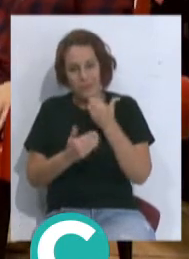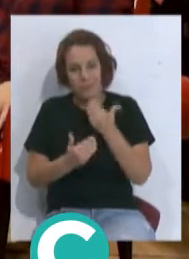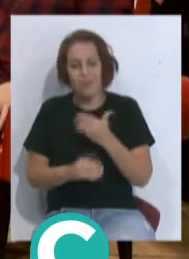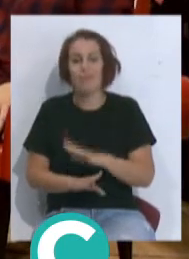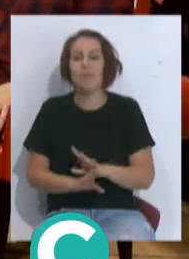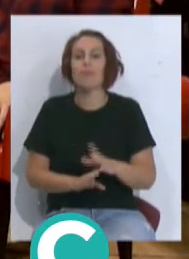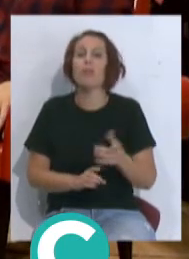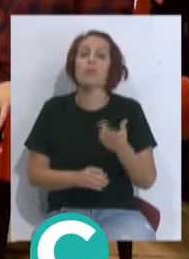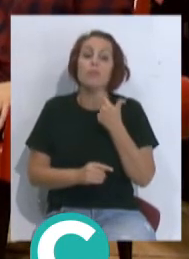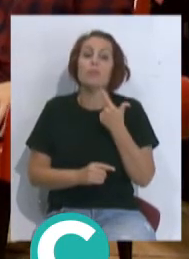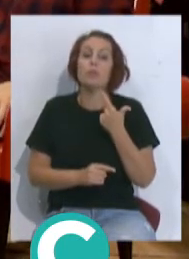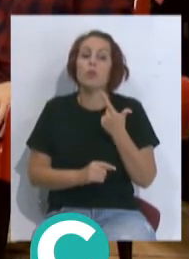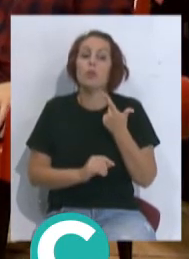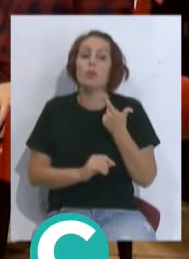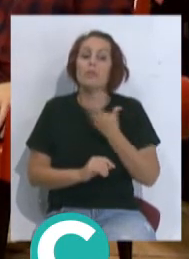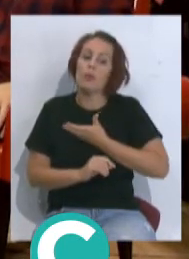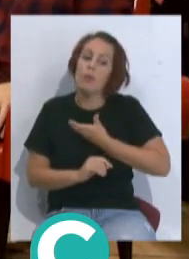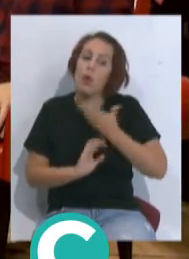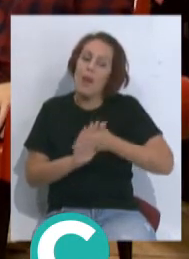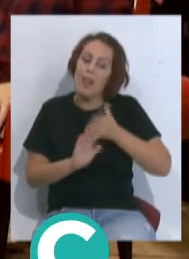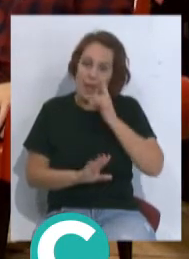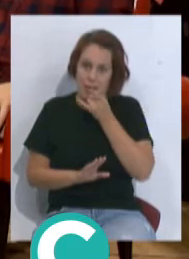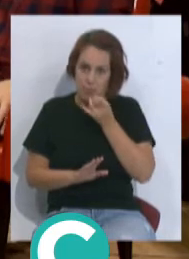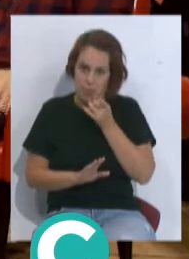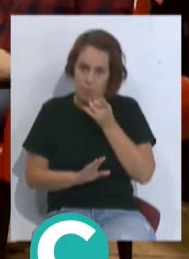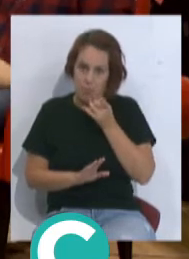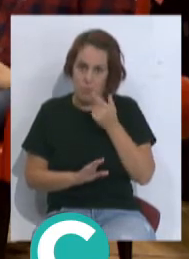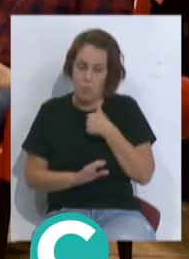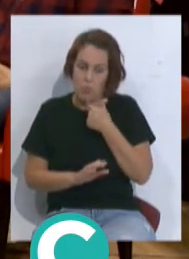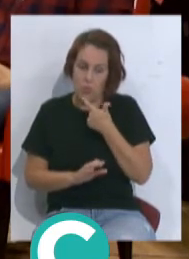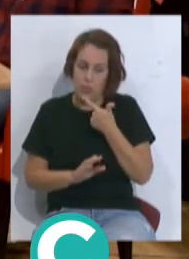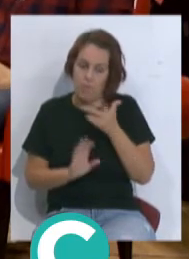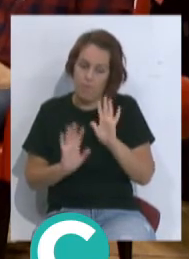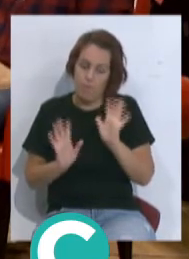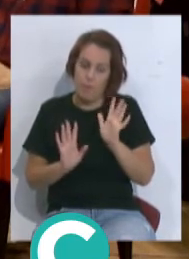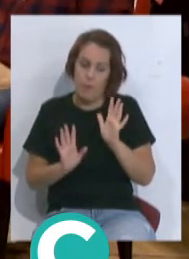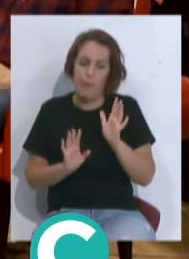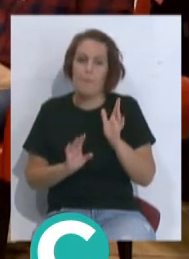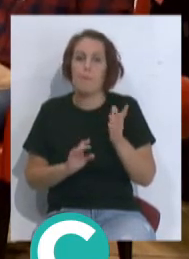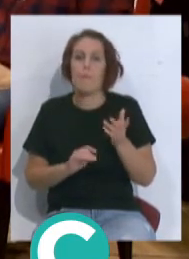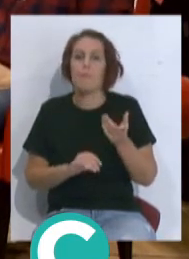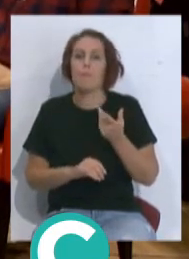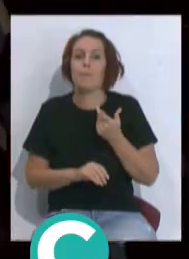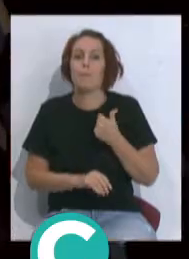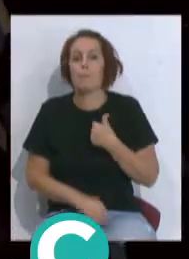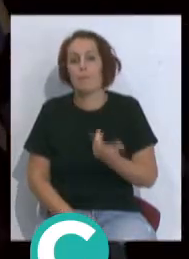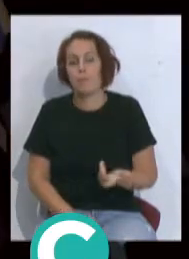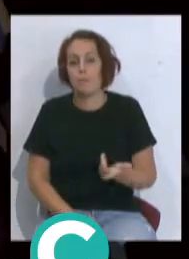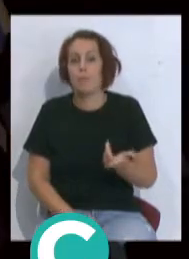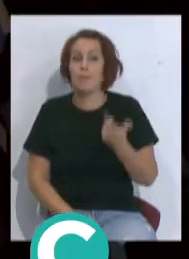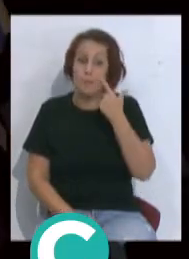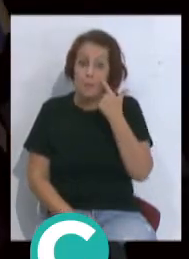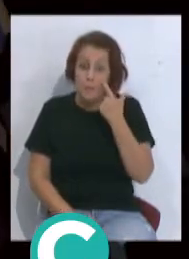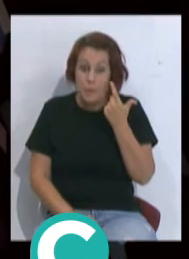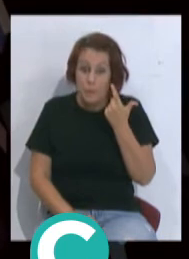yo lo que digo es que habla mal de eso del ayuntamiento, ¿eh? No quiero yo criticarlo, pero habla mal. Planificación. La sonamos celo. Claro. A ver,